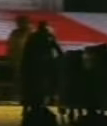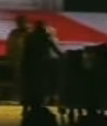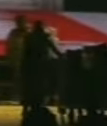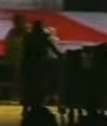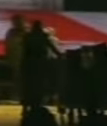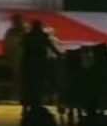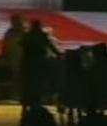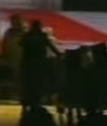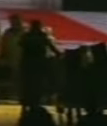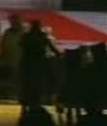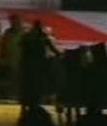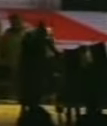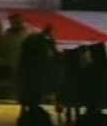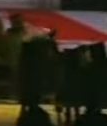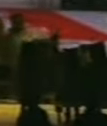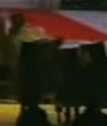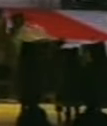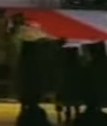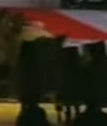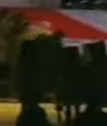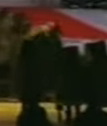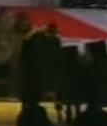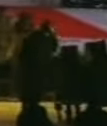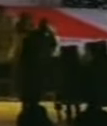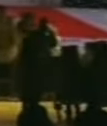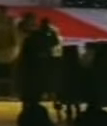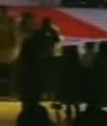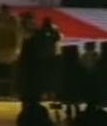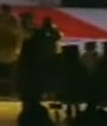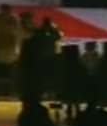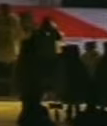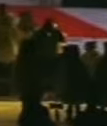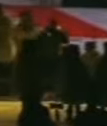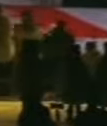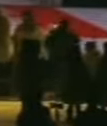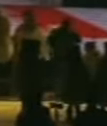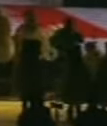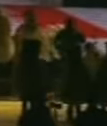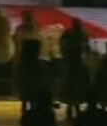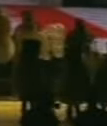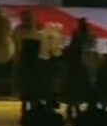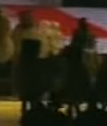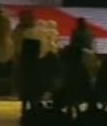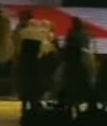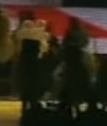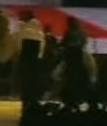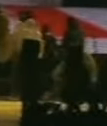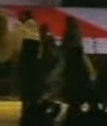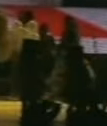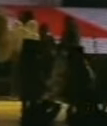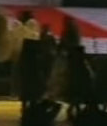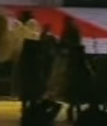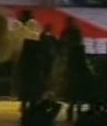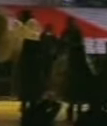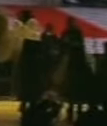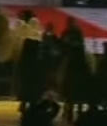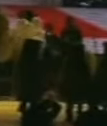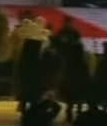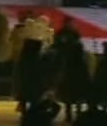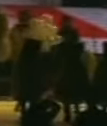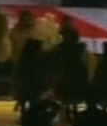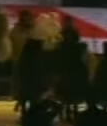precisamente no les va a hacer pasar ningún frío, porque justamente creo que lo que provoca es justo lo contrario. Me imagino yo que estarán muy calentitos dentro de